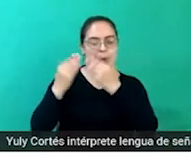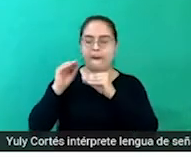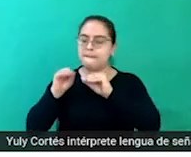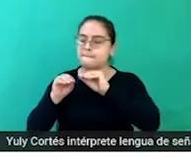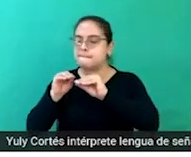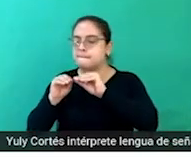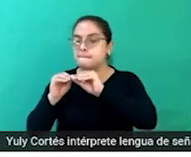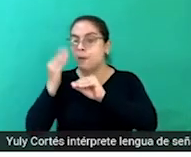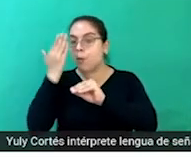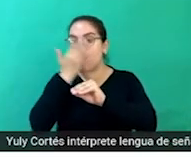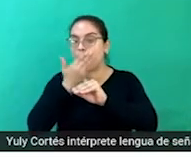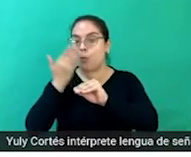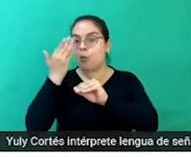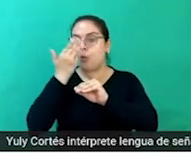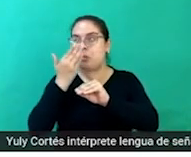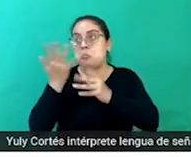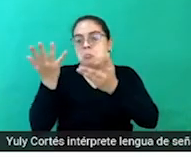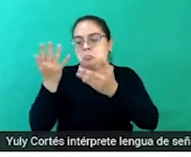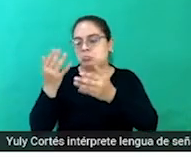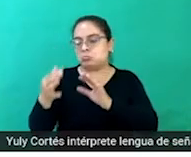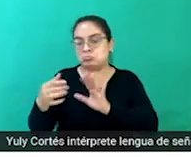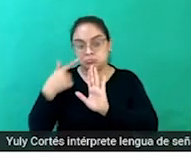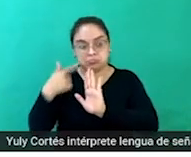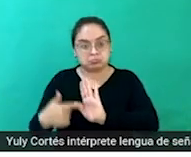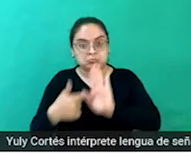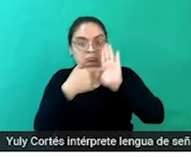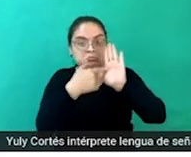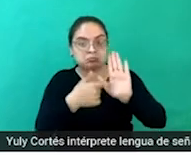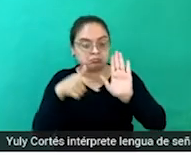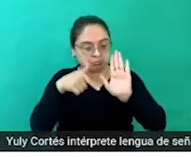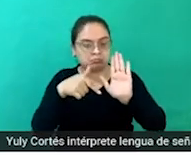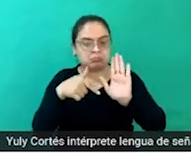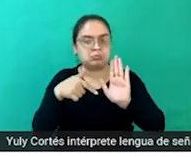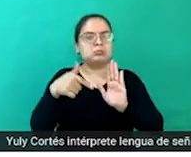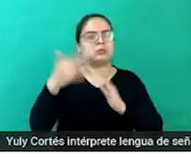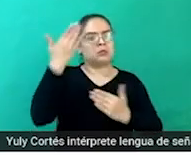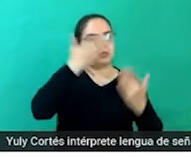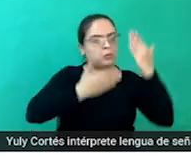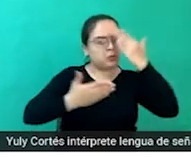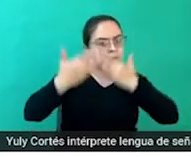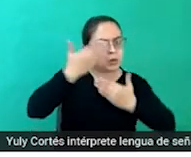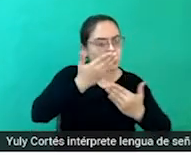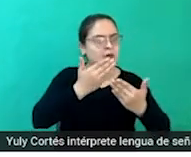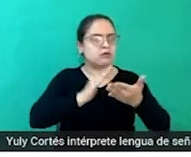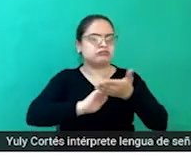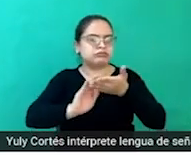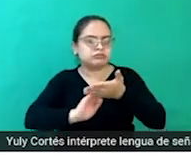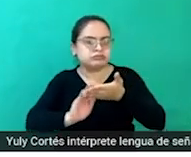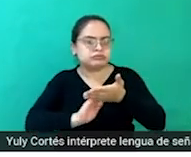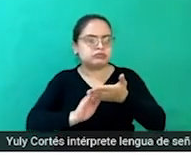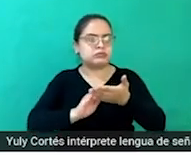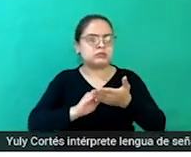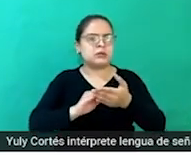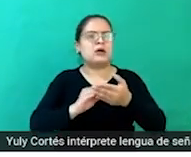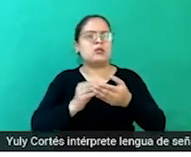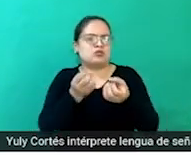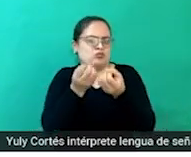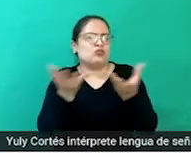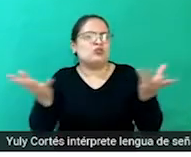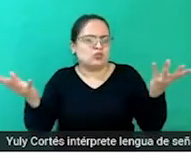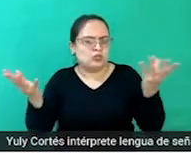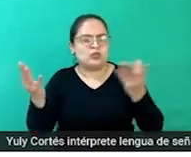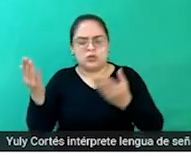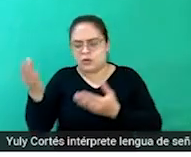prototipo real era probado, era adecuado, se hacían varios prototipos, etcétera,